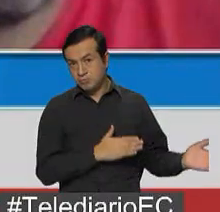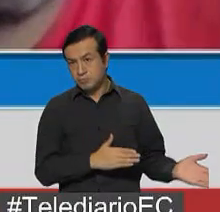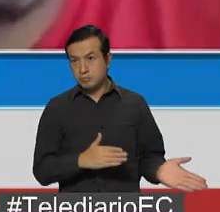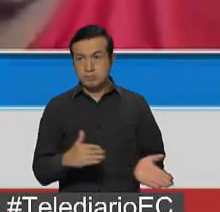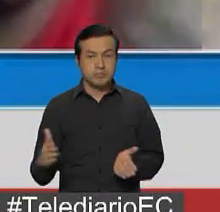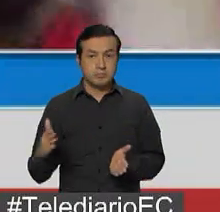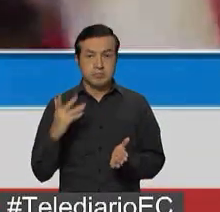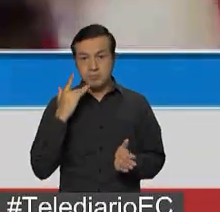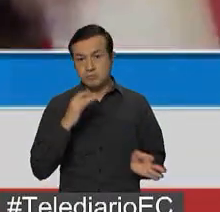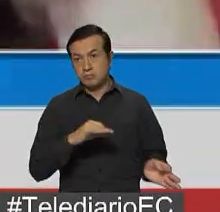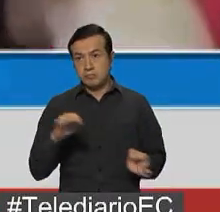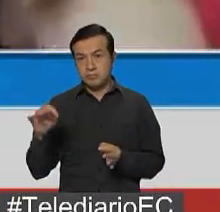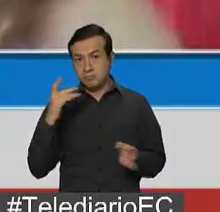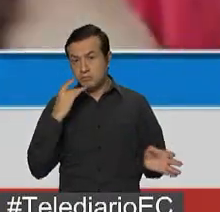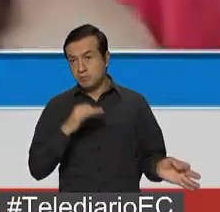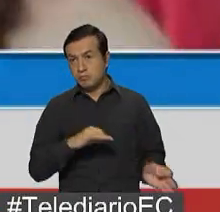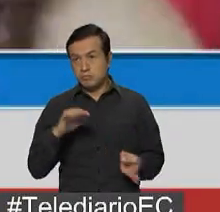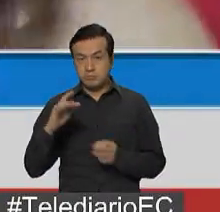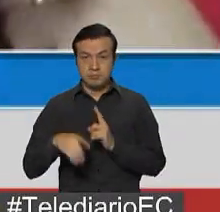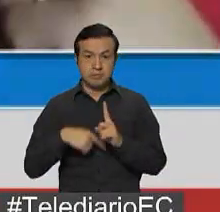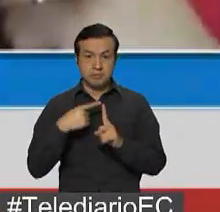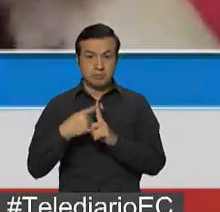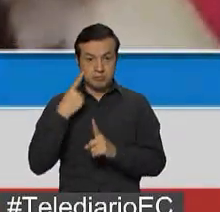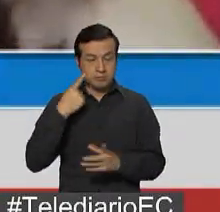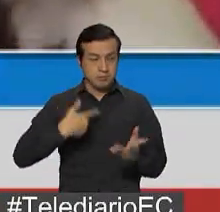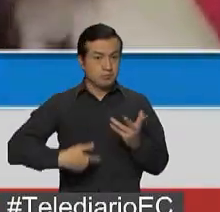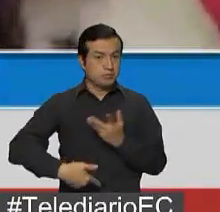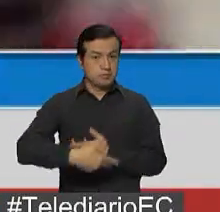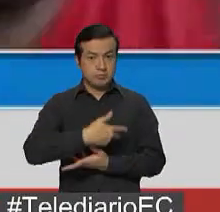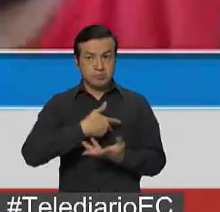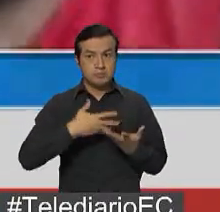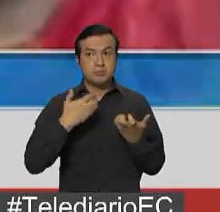aplazar todo lo que nos permita refinanciar